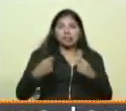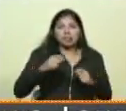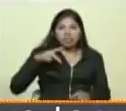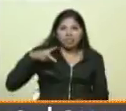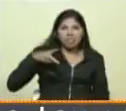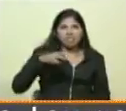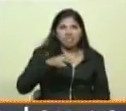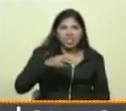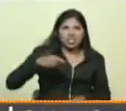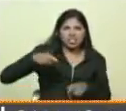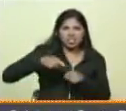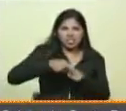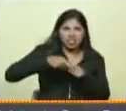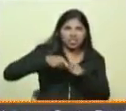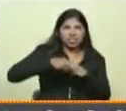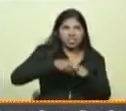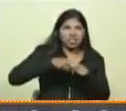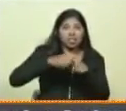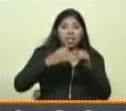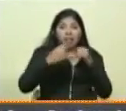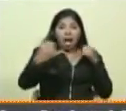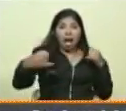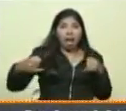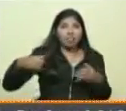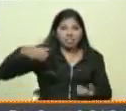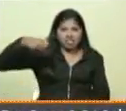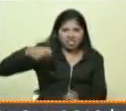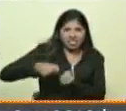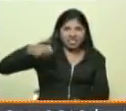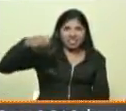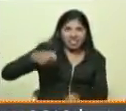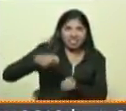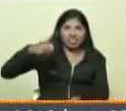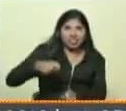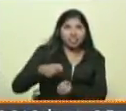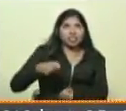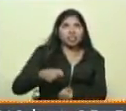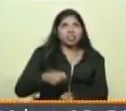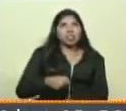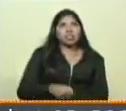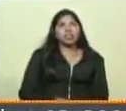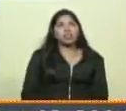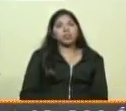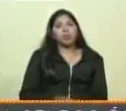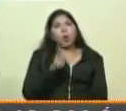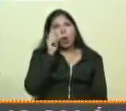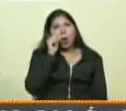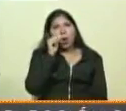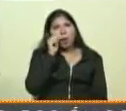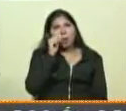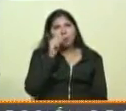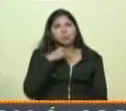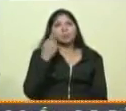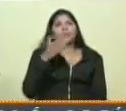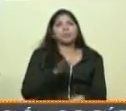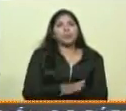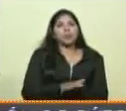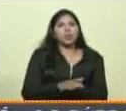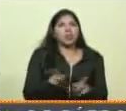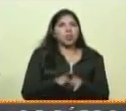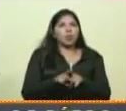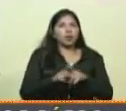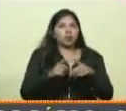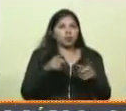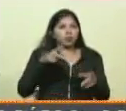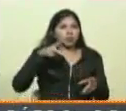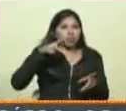está. Lamentablemente falleció. Respondió al nombre de Josmer de Jesús Lizardo Oliveira, fallecido por electrocutación en Punto